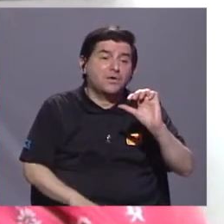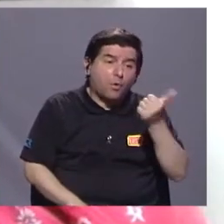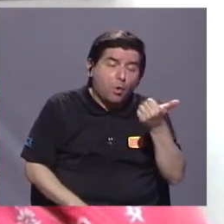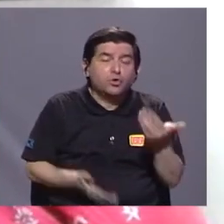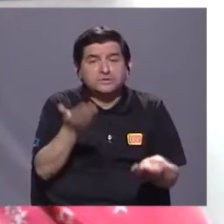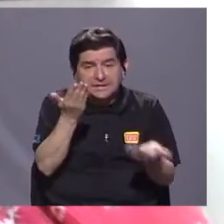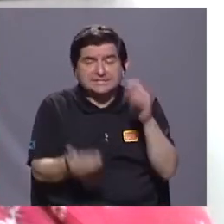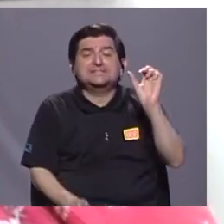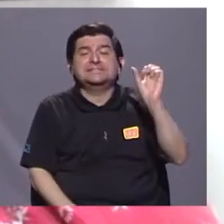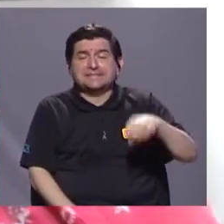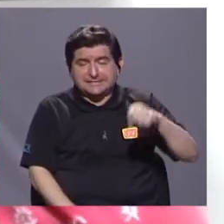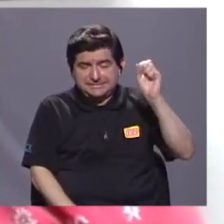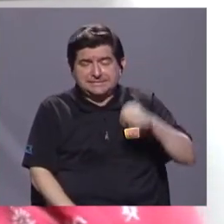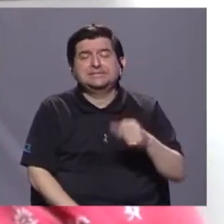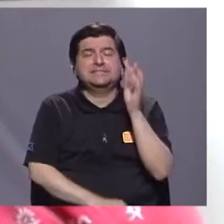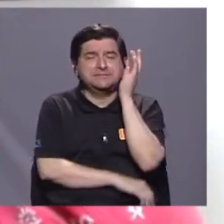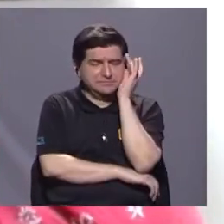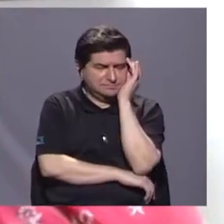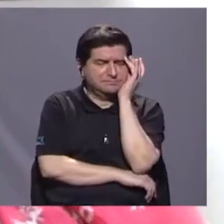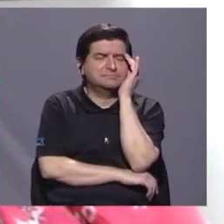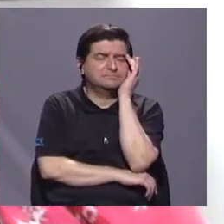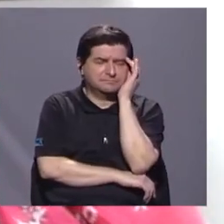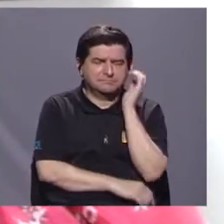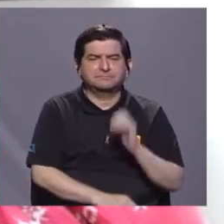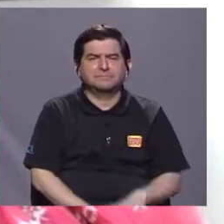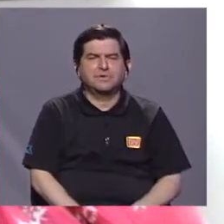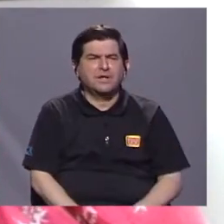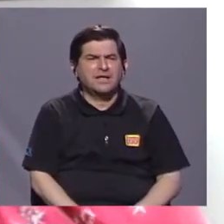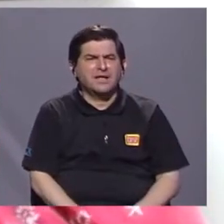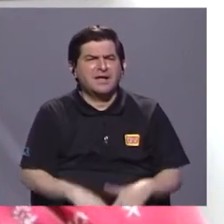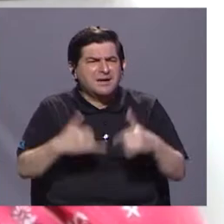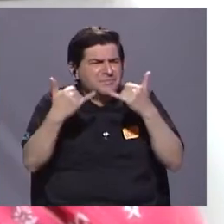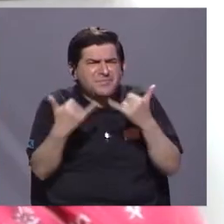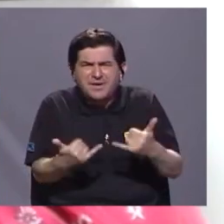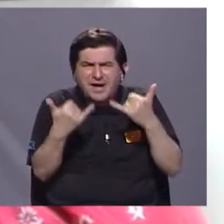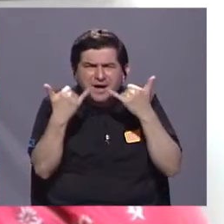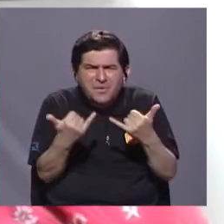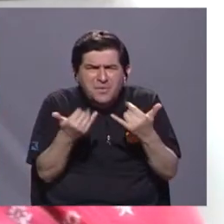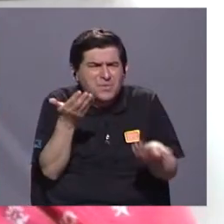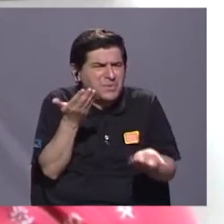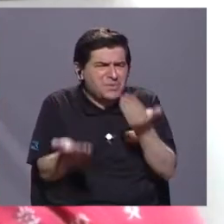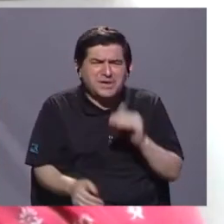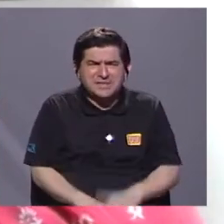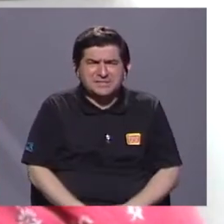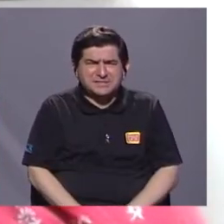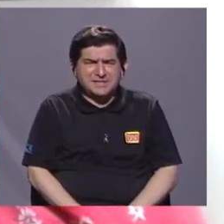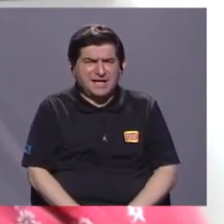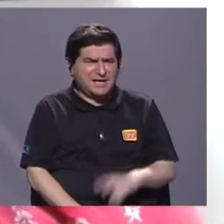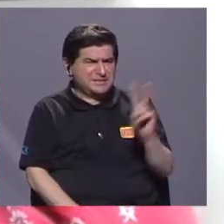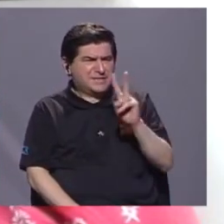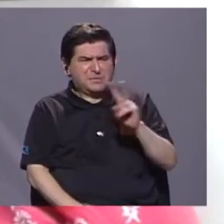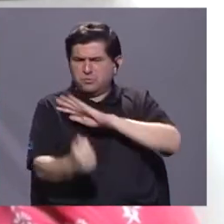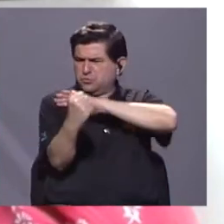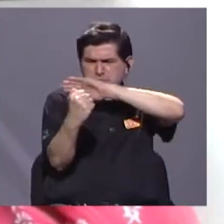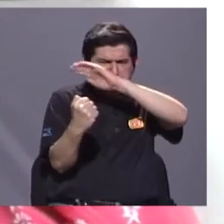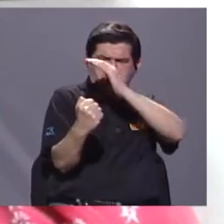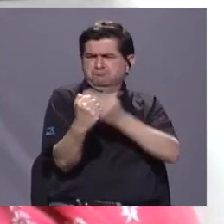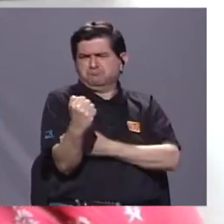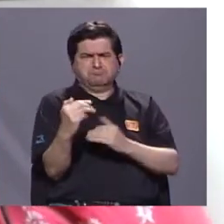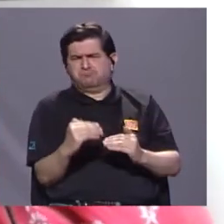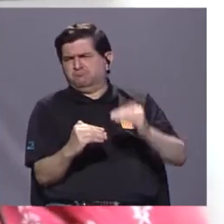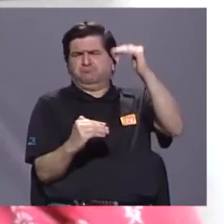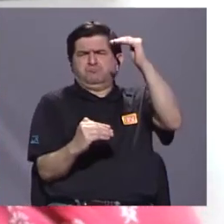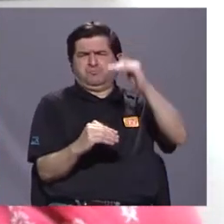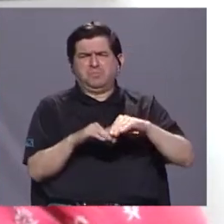que si no se nos preocupan un poco no porque en este momento han hecho que el virus se vuelva a súper poderoso o super